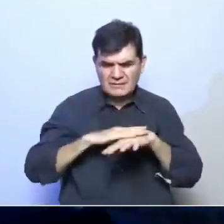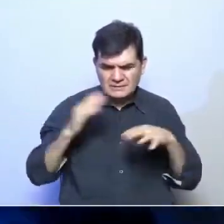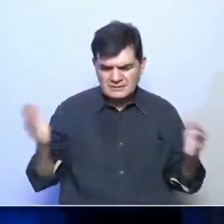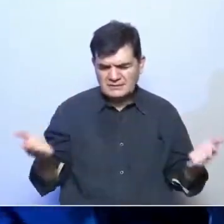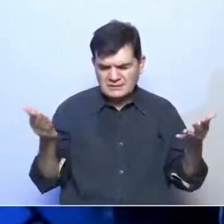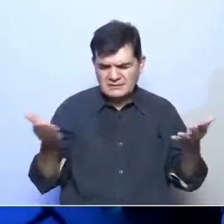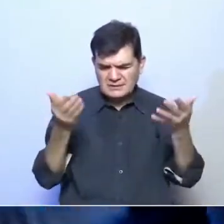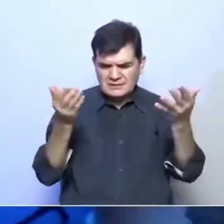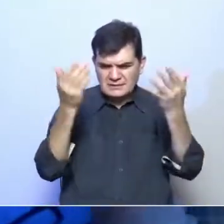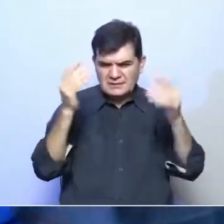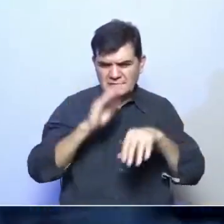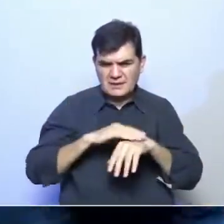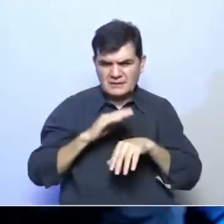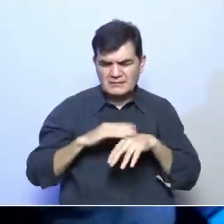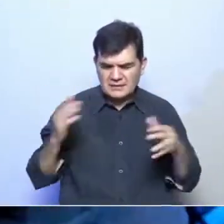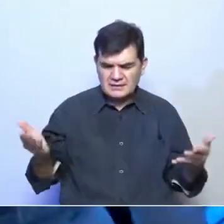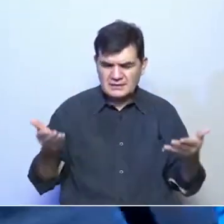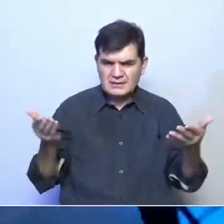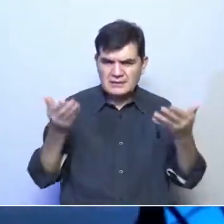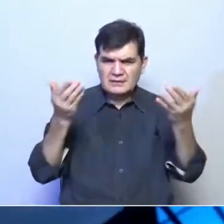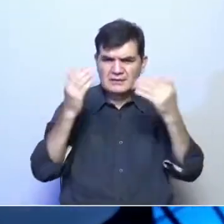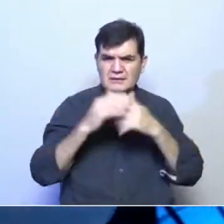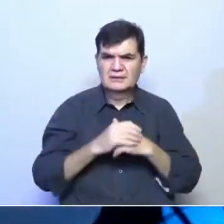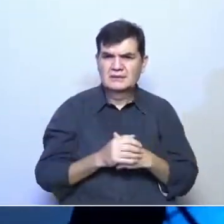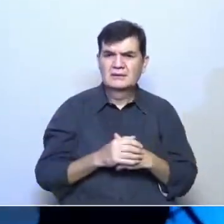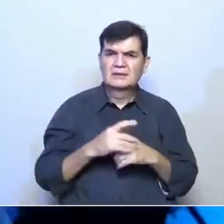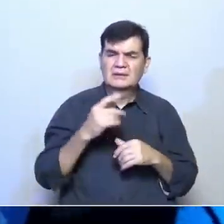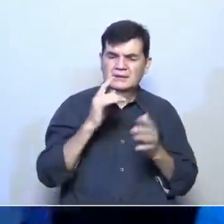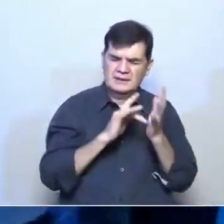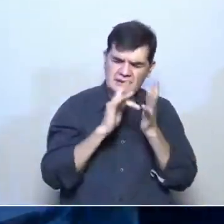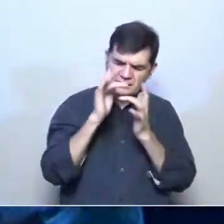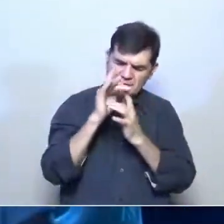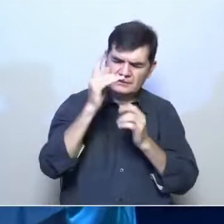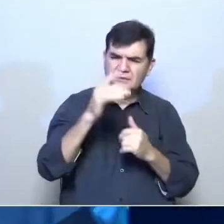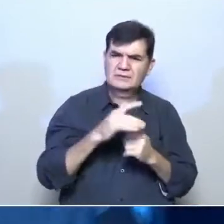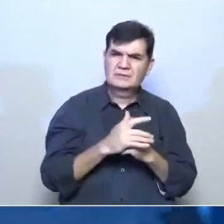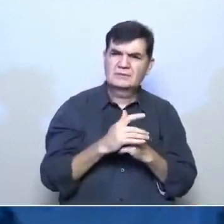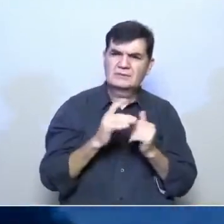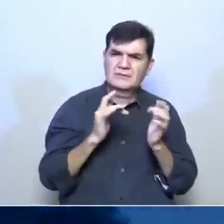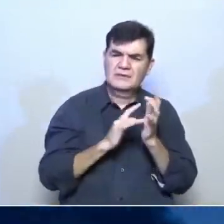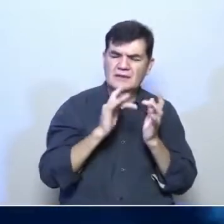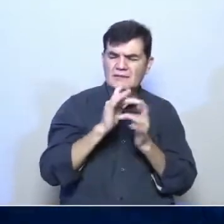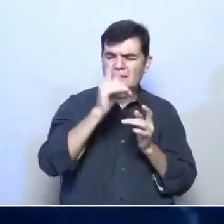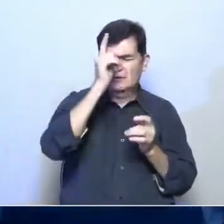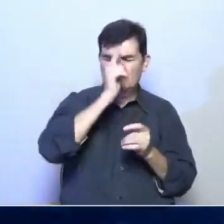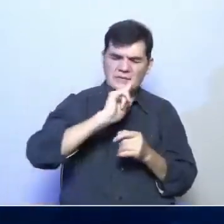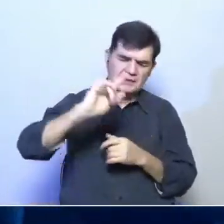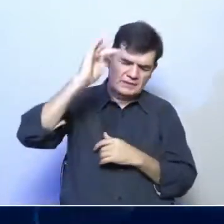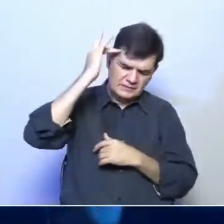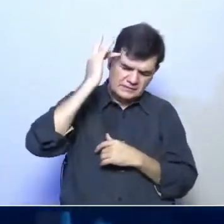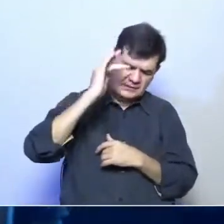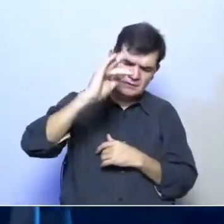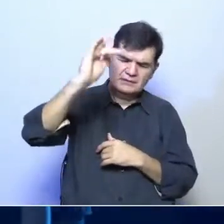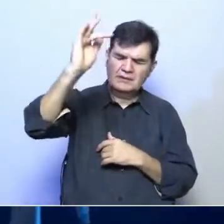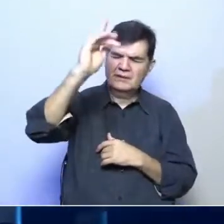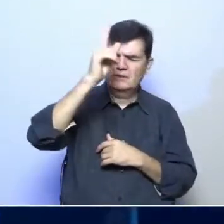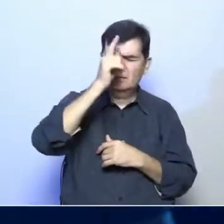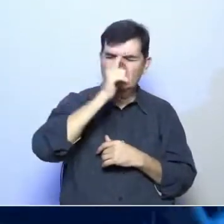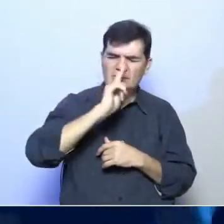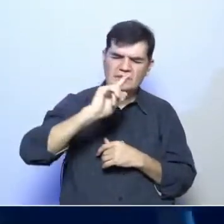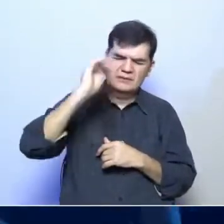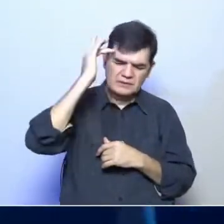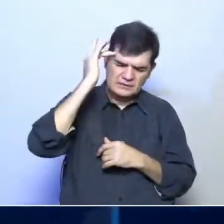Y amar, amar, ganar, amar, alar, Jesús, Espíritu Santo, Espíritu